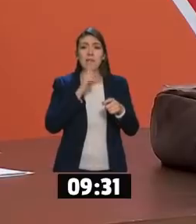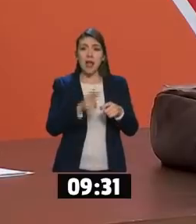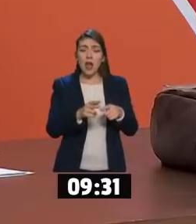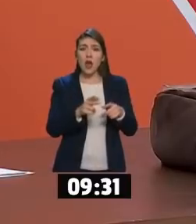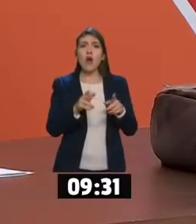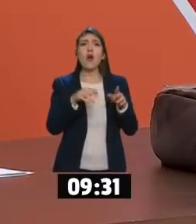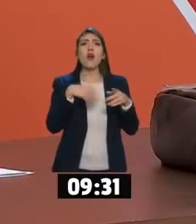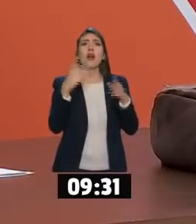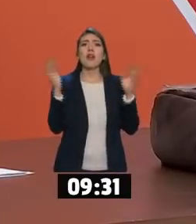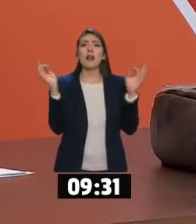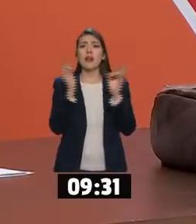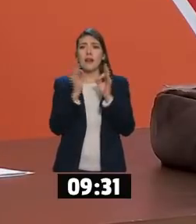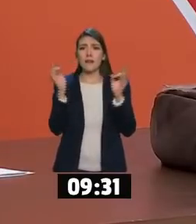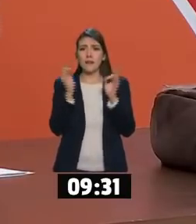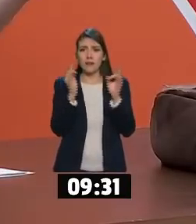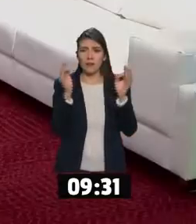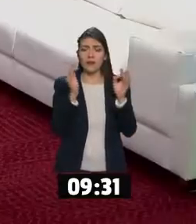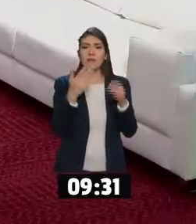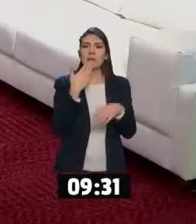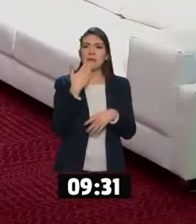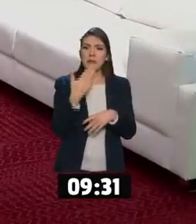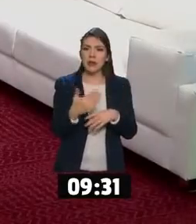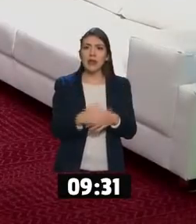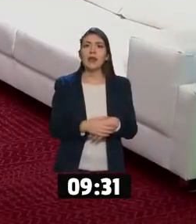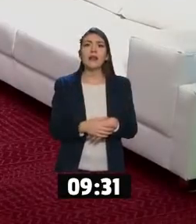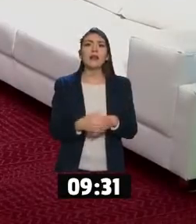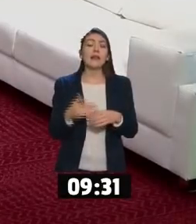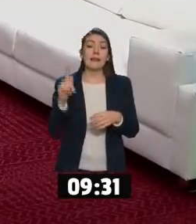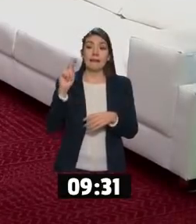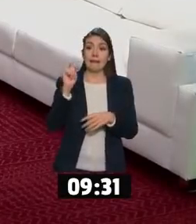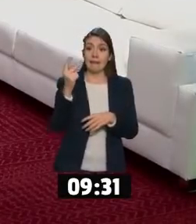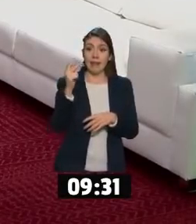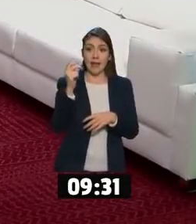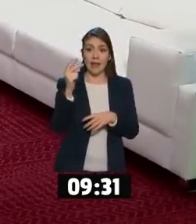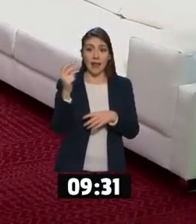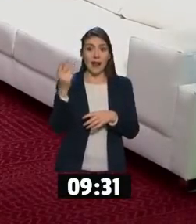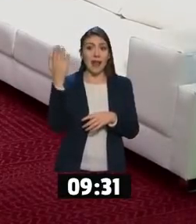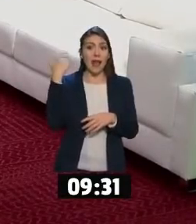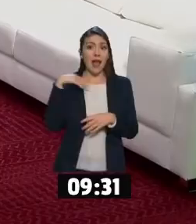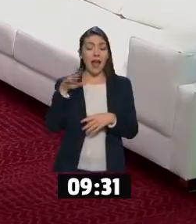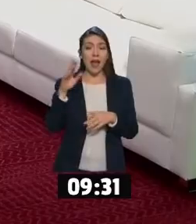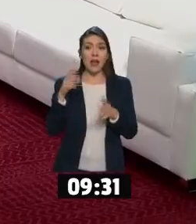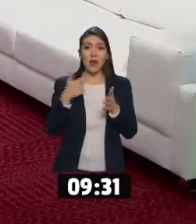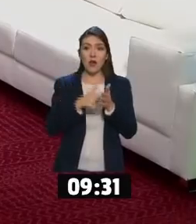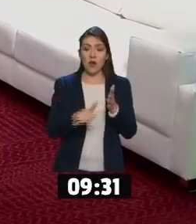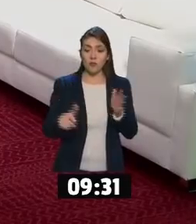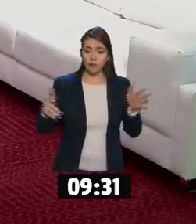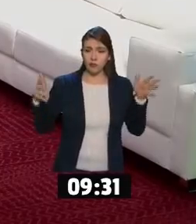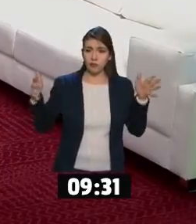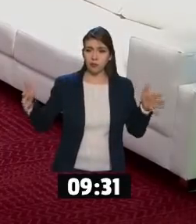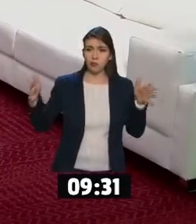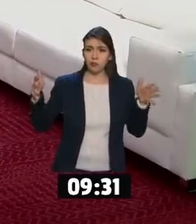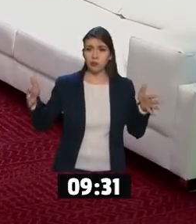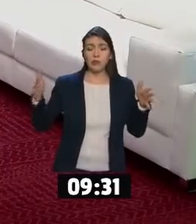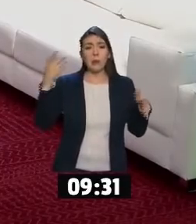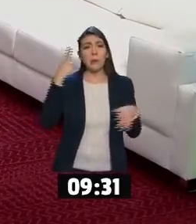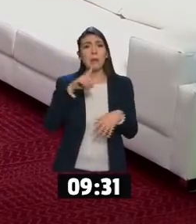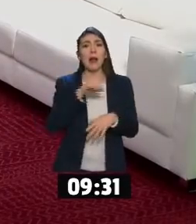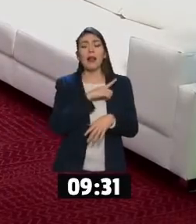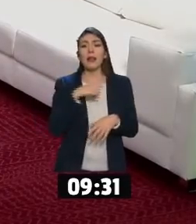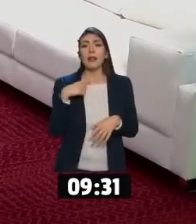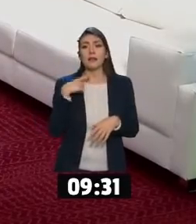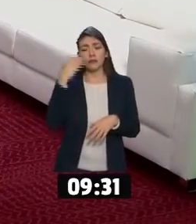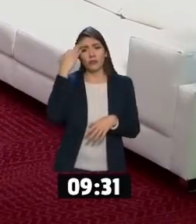durara mucho. Sí. Una tele la comprabas, era un cajonzote así, y que ojalá me dure 20 años. Las piezas de los autos, cuando iba uno